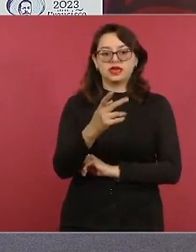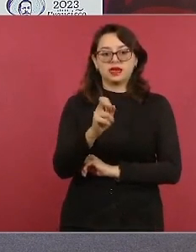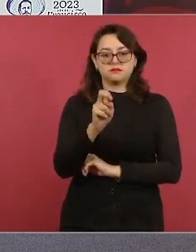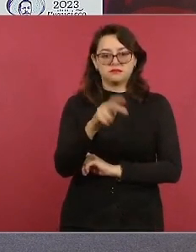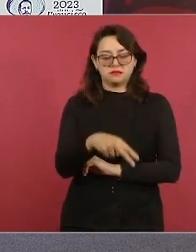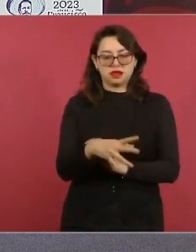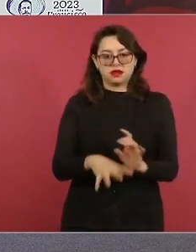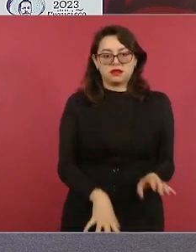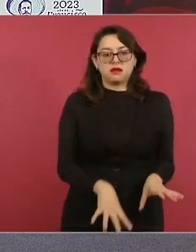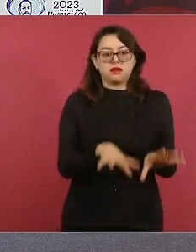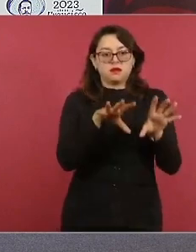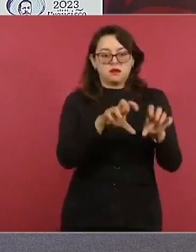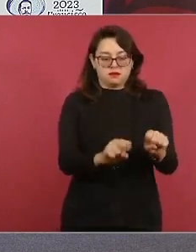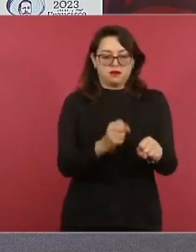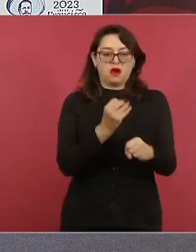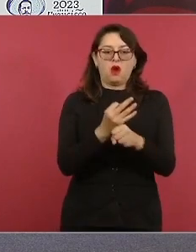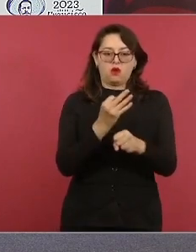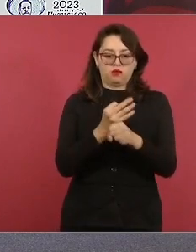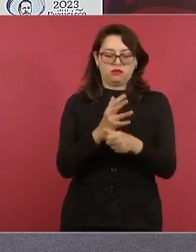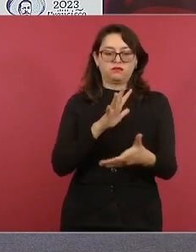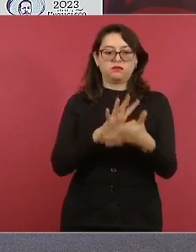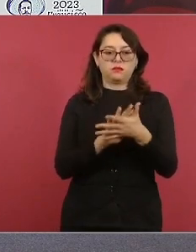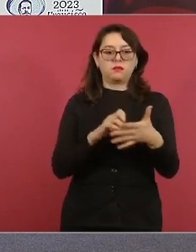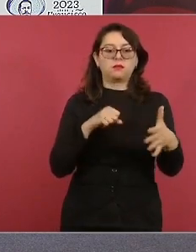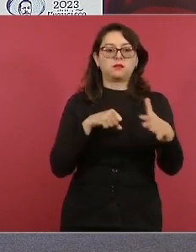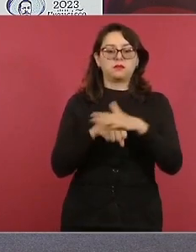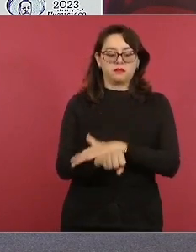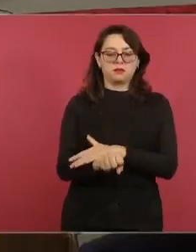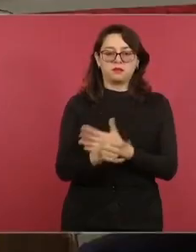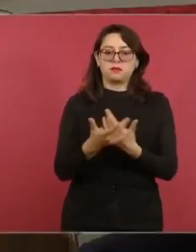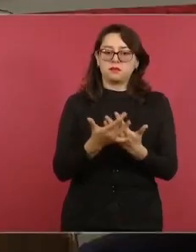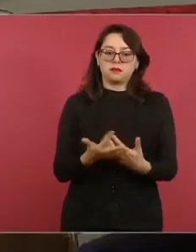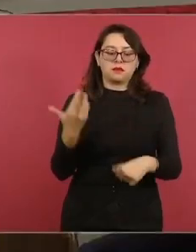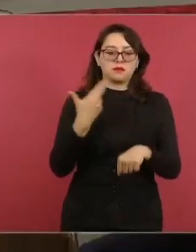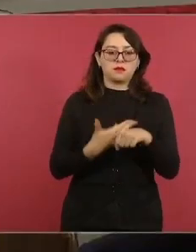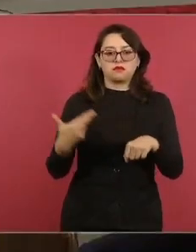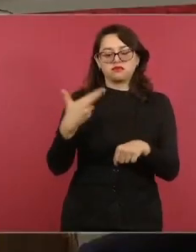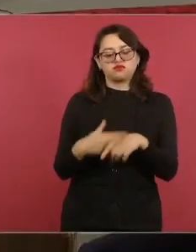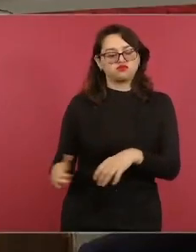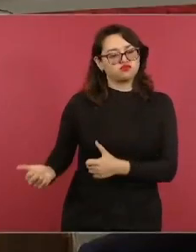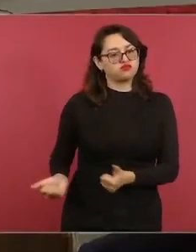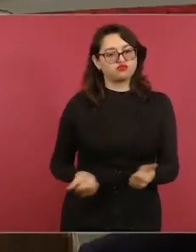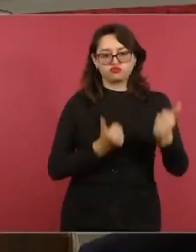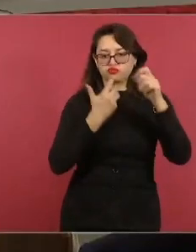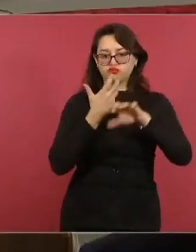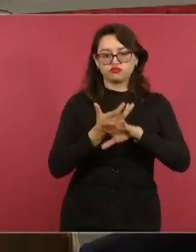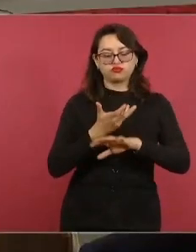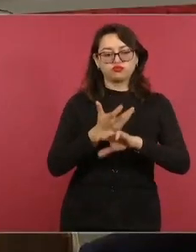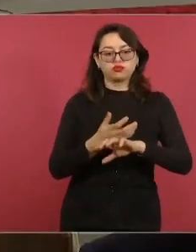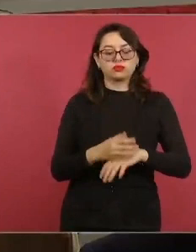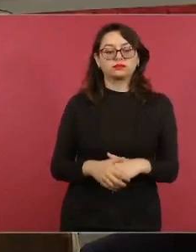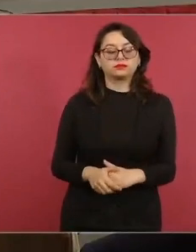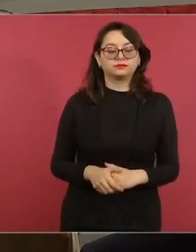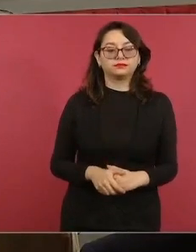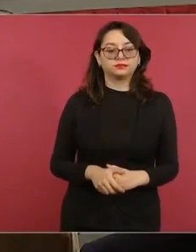actualmente medida cautelar de prisión preventiva en lo que se llevan a cabo los trámites de extradición adelante